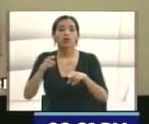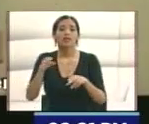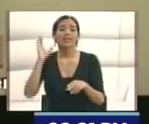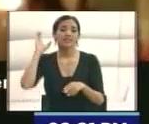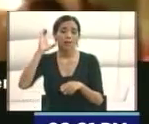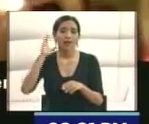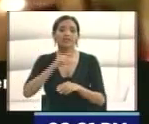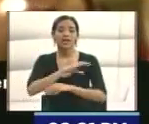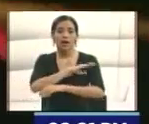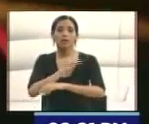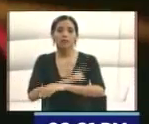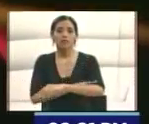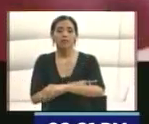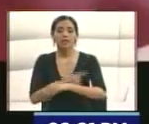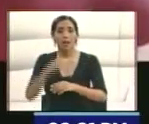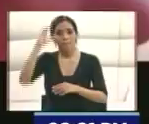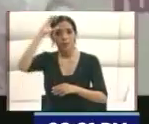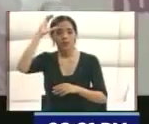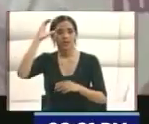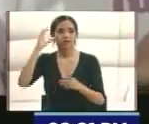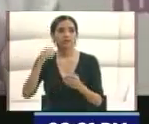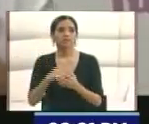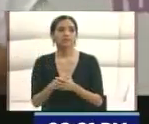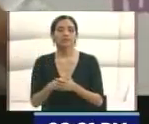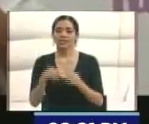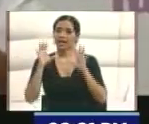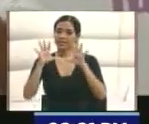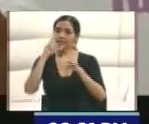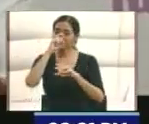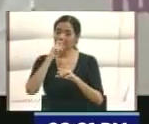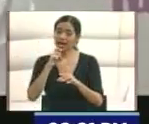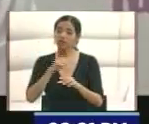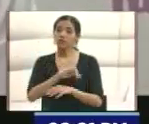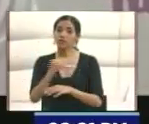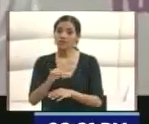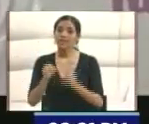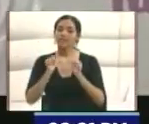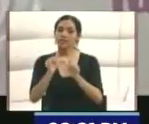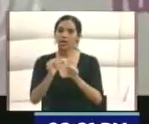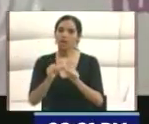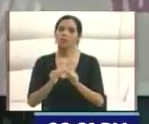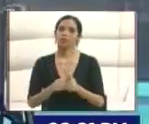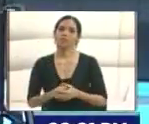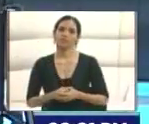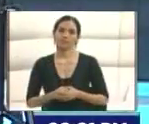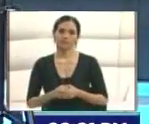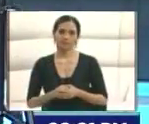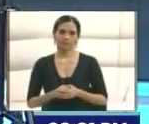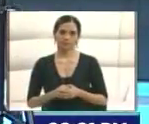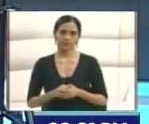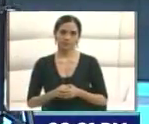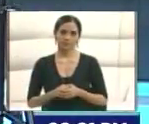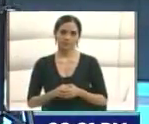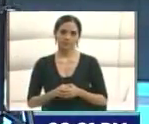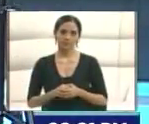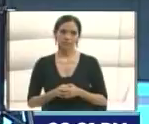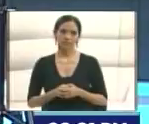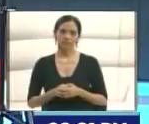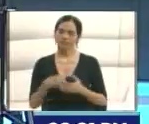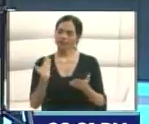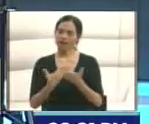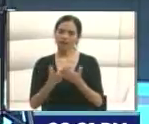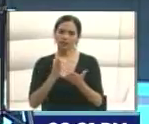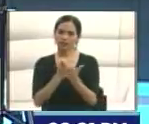de esa patria soberana que haga igual hace 10 años que seguimos persiguiendo hasta siempre querido